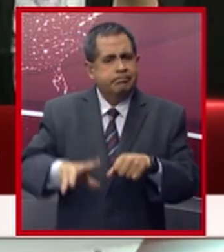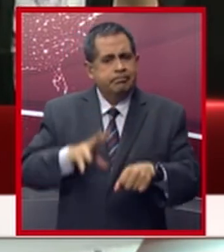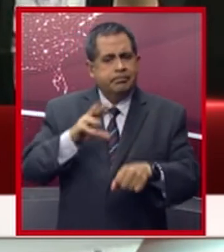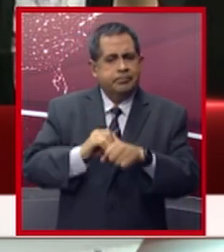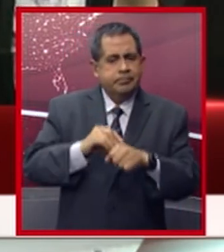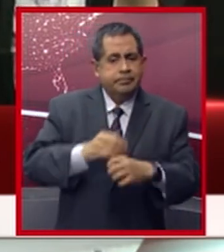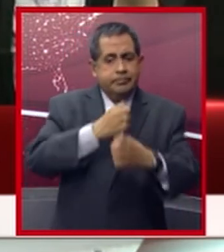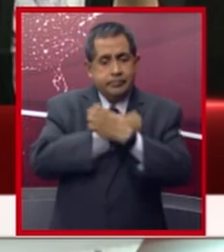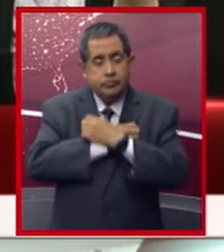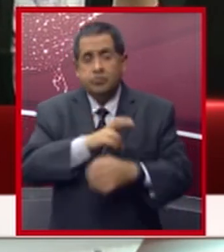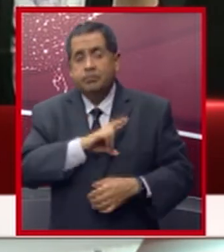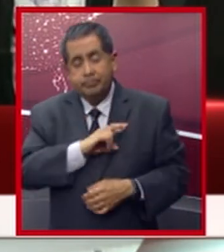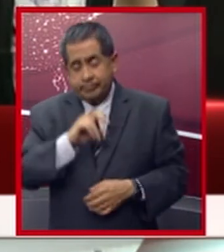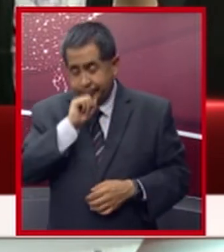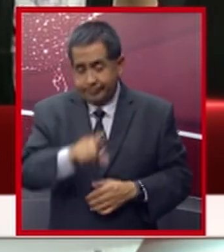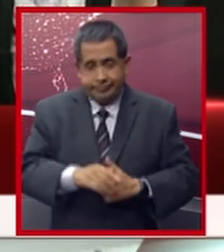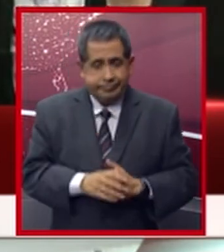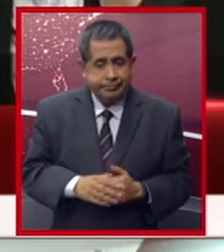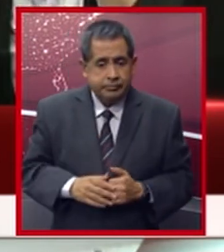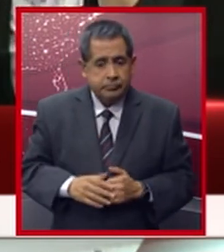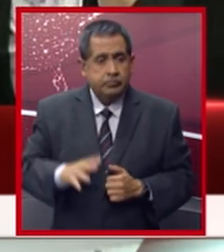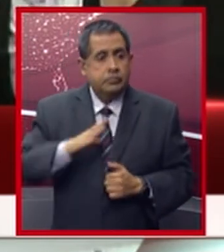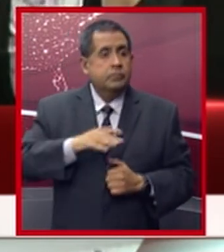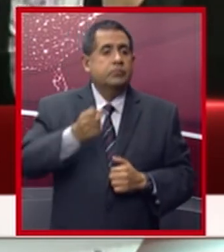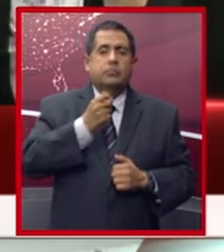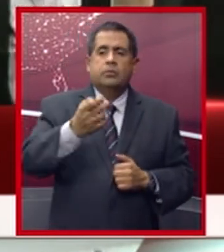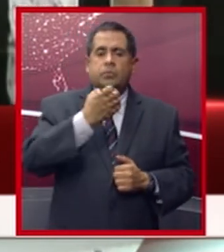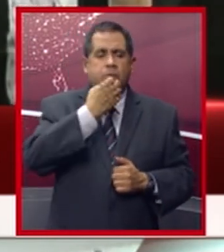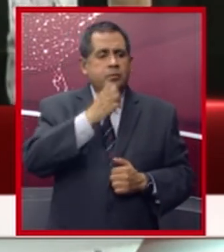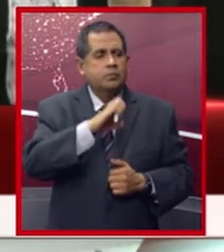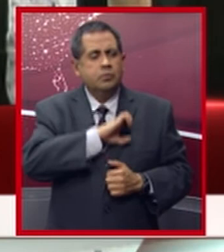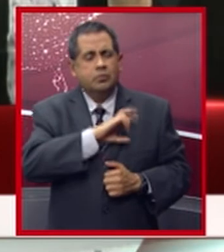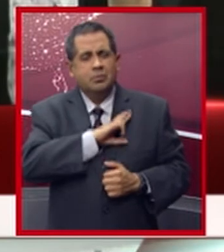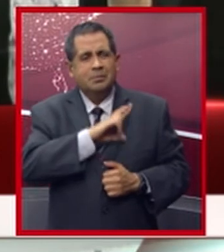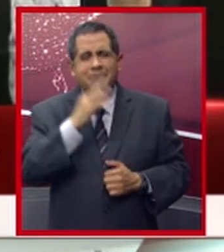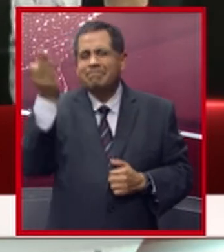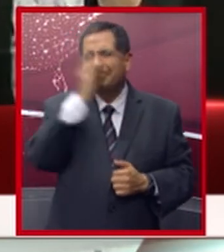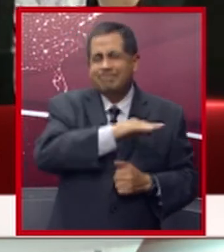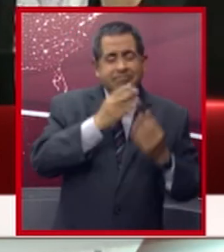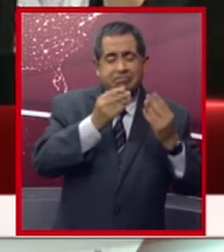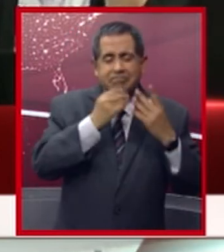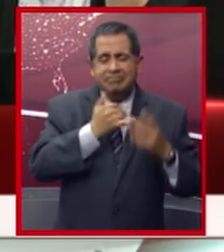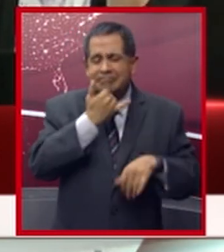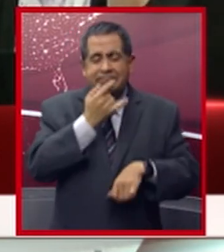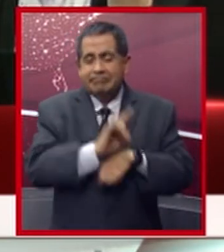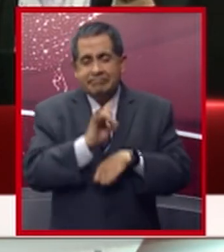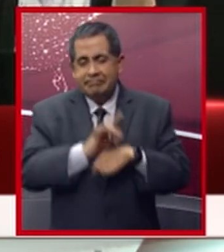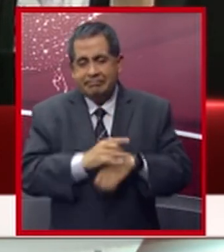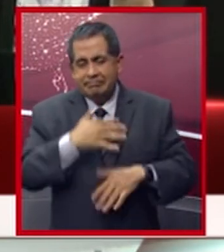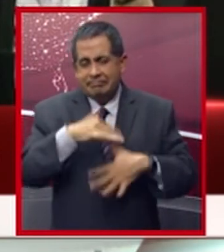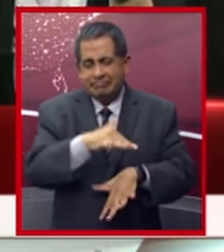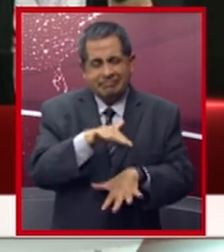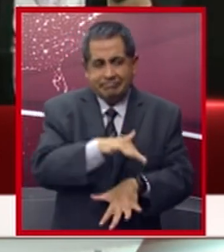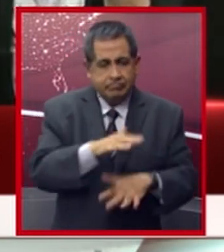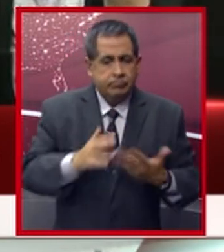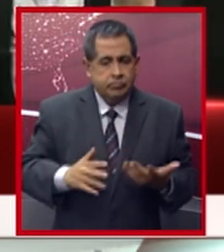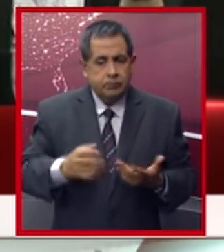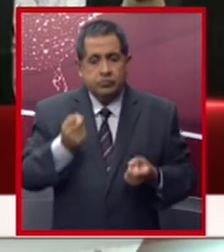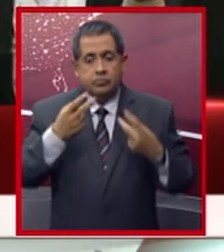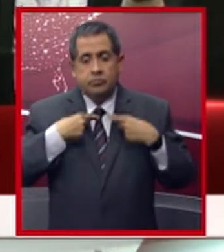de educación privada, en donde hay escuelas, patito, muchas, donde la gente entra